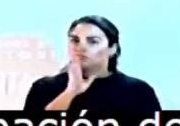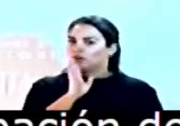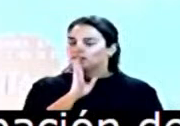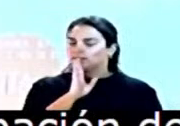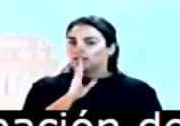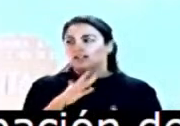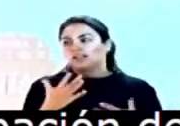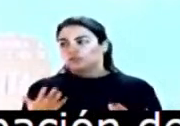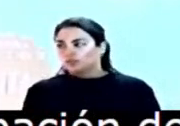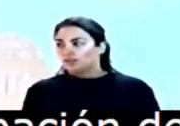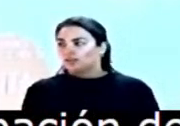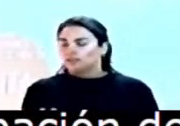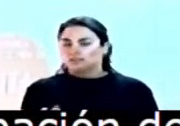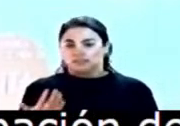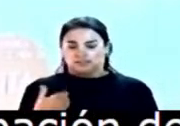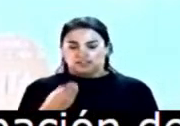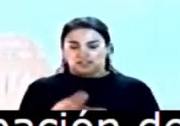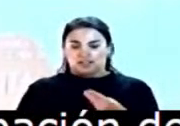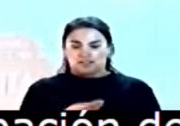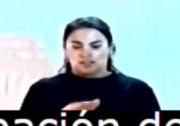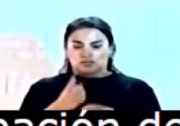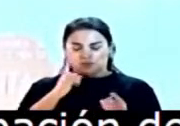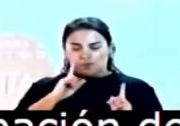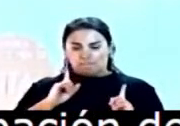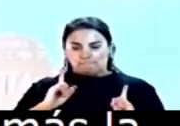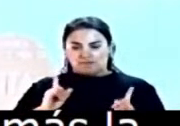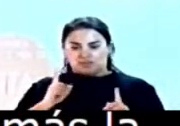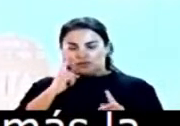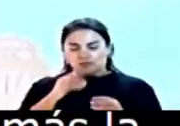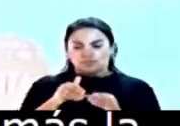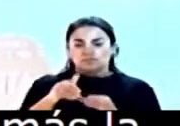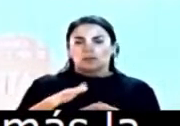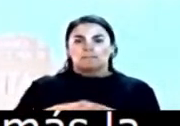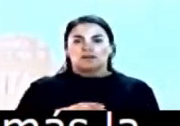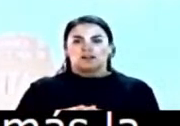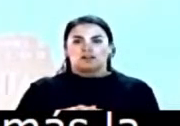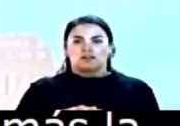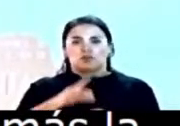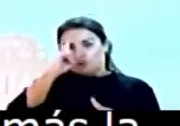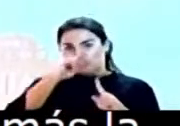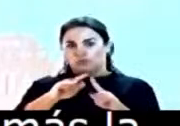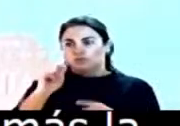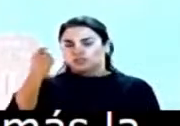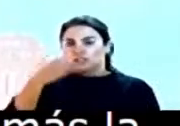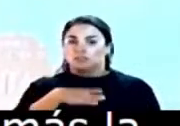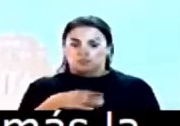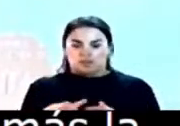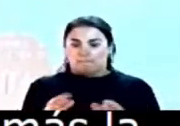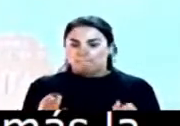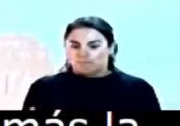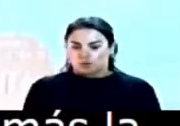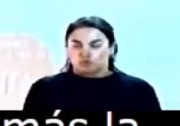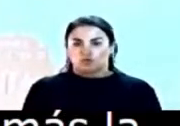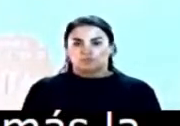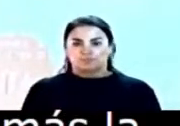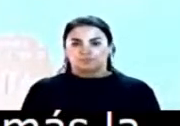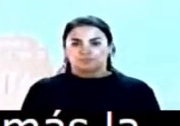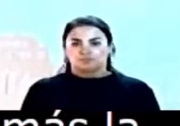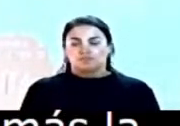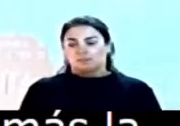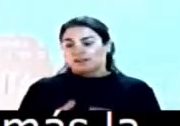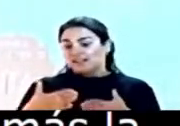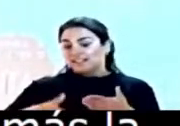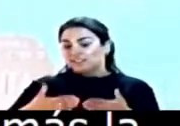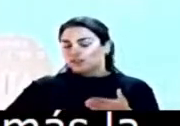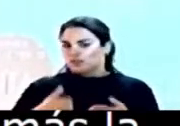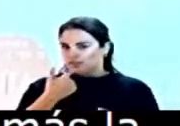de suponer que están haciendo ya previsiones para cuando lo alcancemos, que puede ser en breve. Previsiones de restricciones,